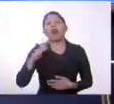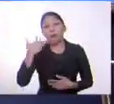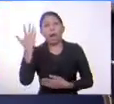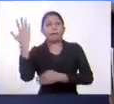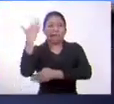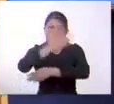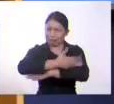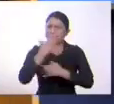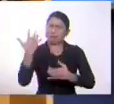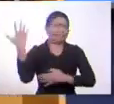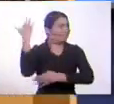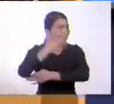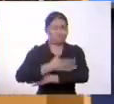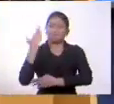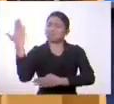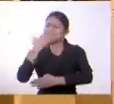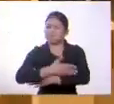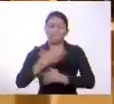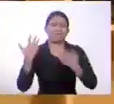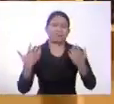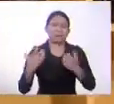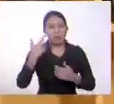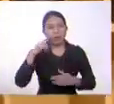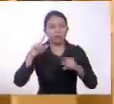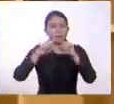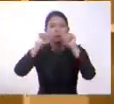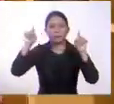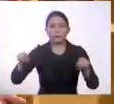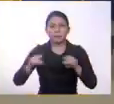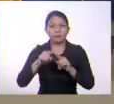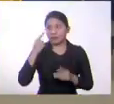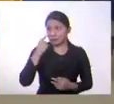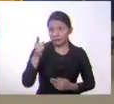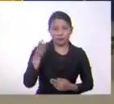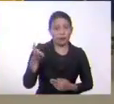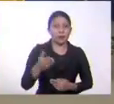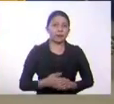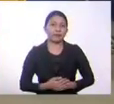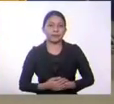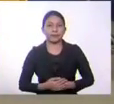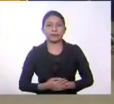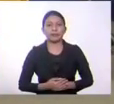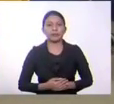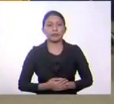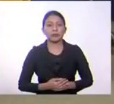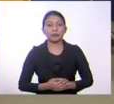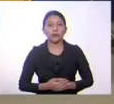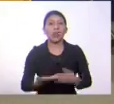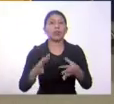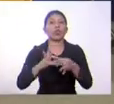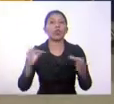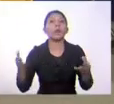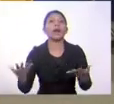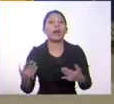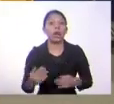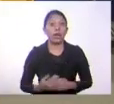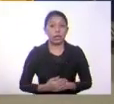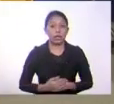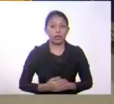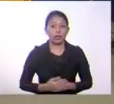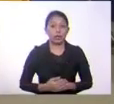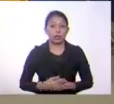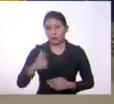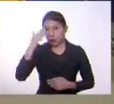podemos irlas viendo. Por ejemplo, acá en la pizarra, creo que la primera barrera es el idioma. Aquí tenemos esto, porque no en